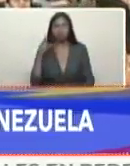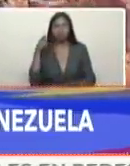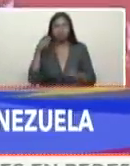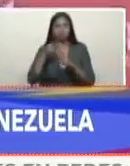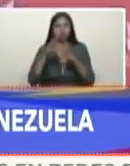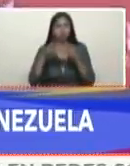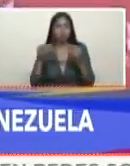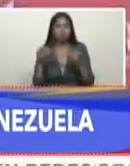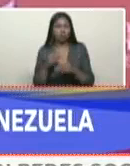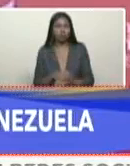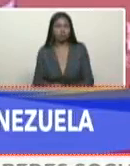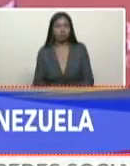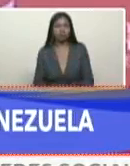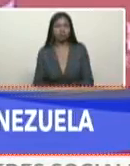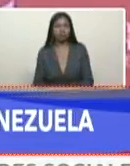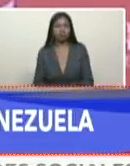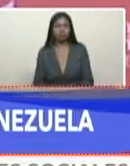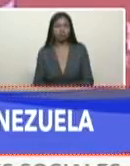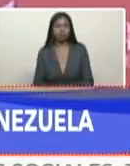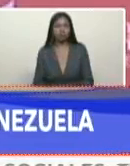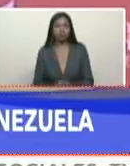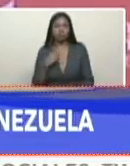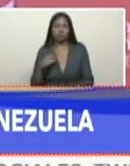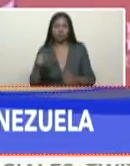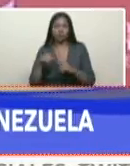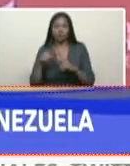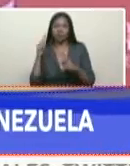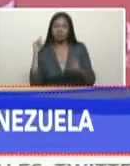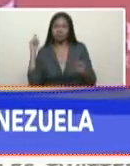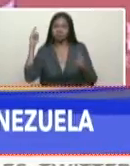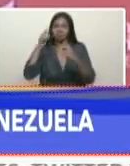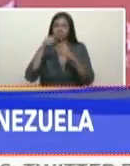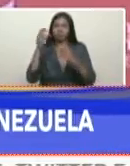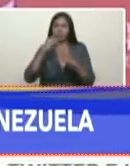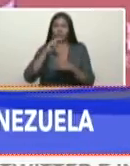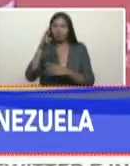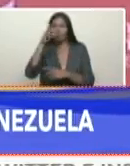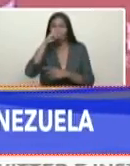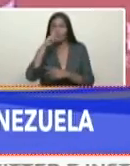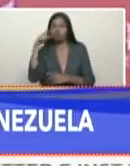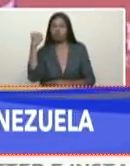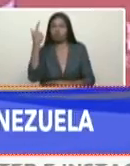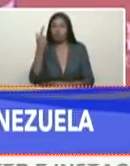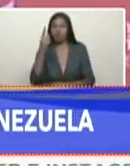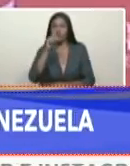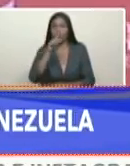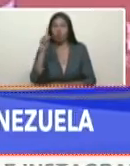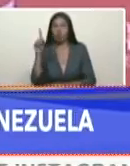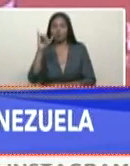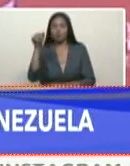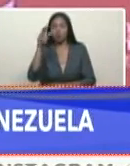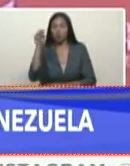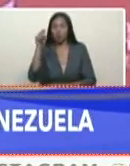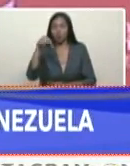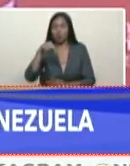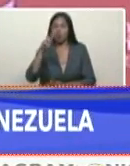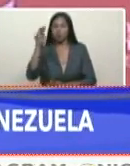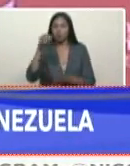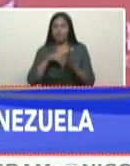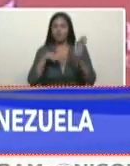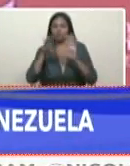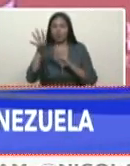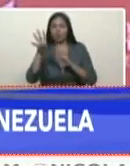Llegan. Vamos a asumir los nuevos retos. 2 años después, 11 de junio, hoy,